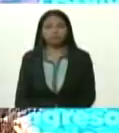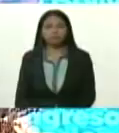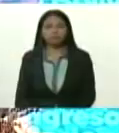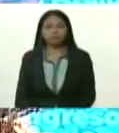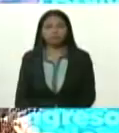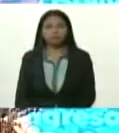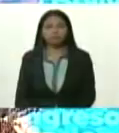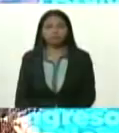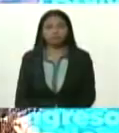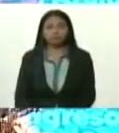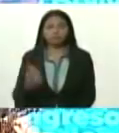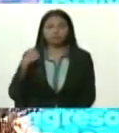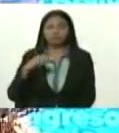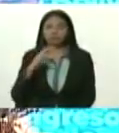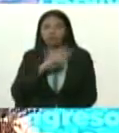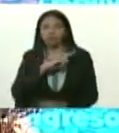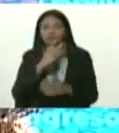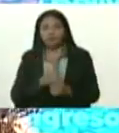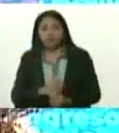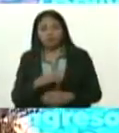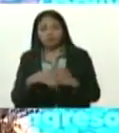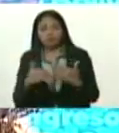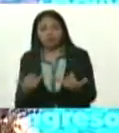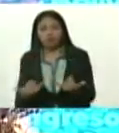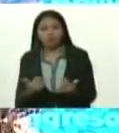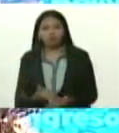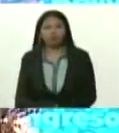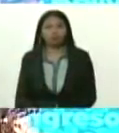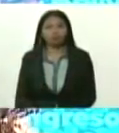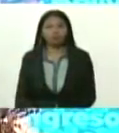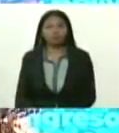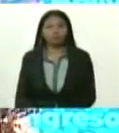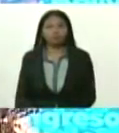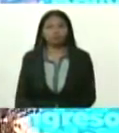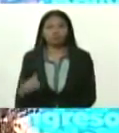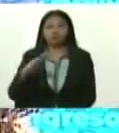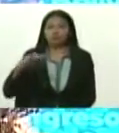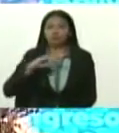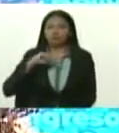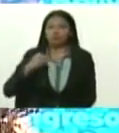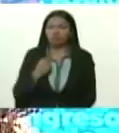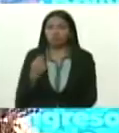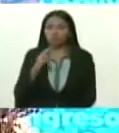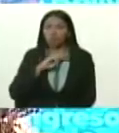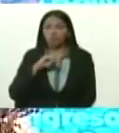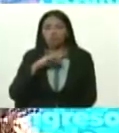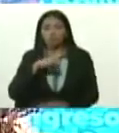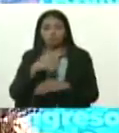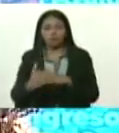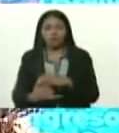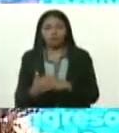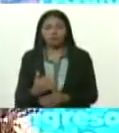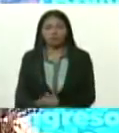tiene un peso determinante. ¿De dónde viene nuestro proyecto?